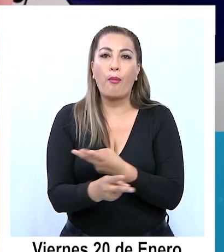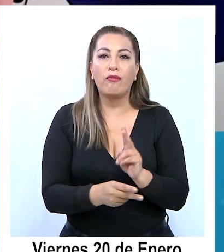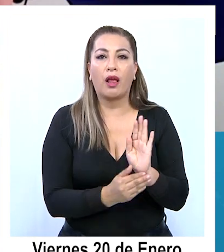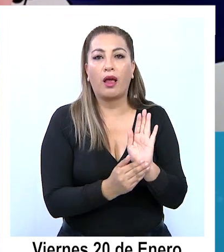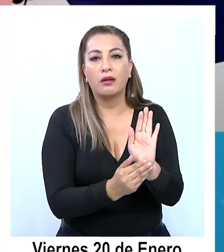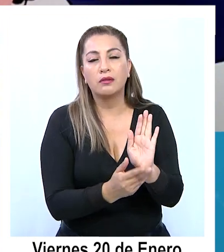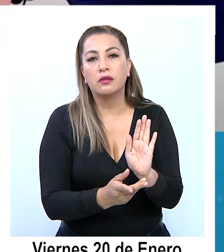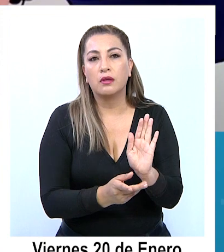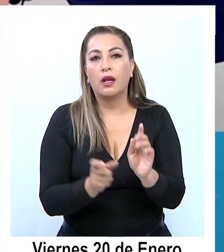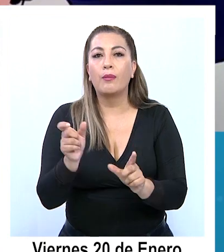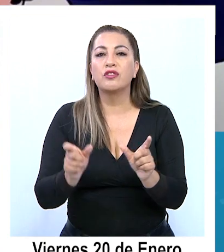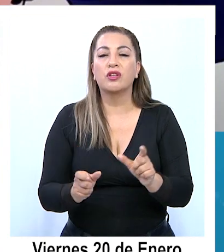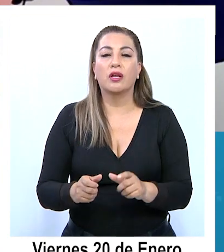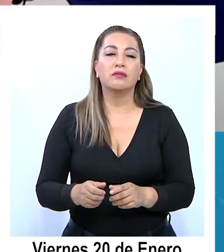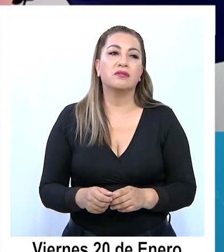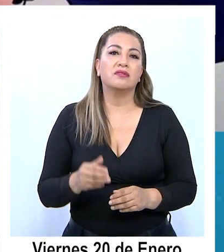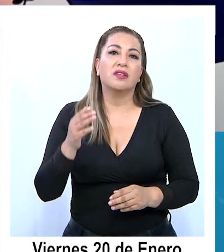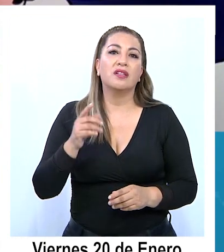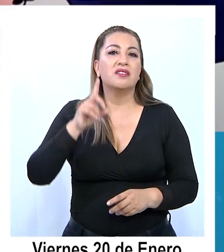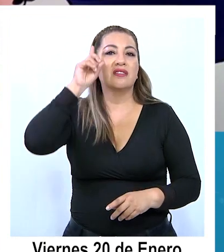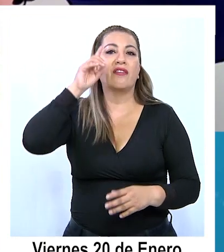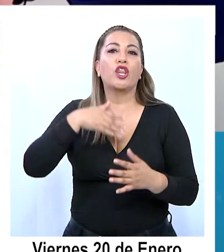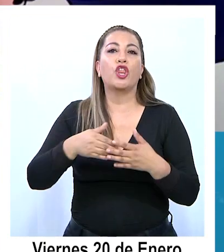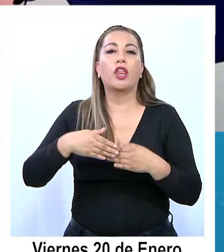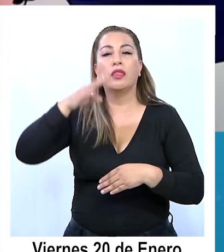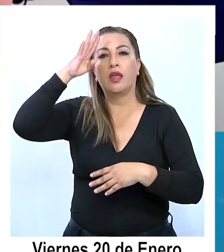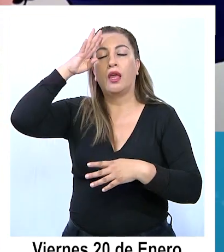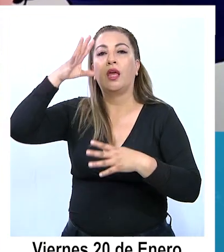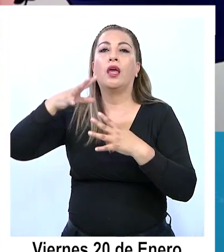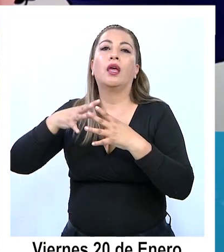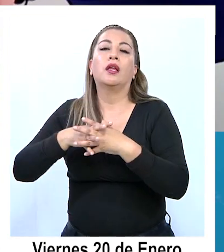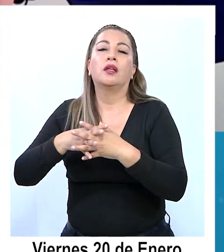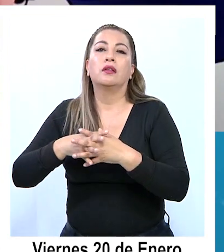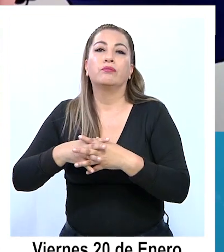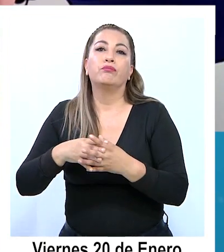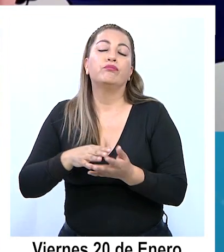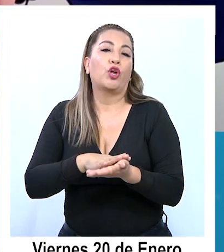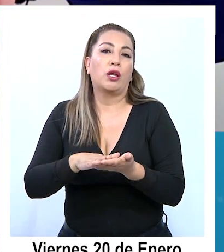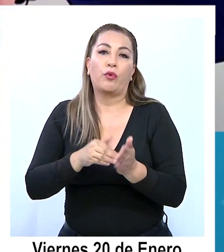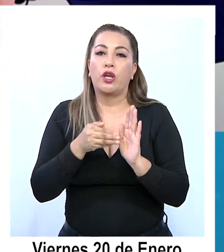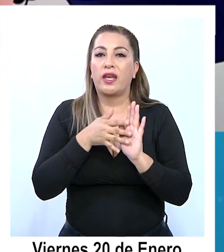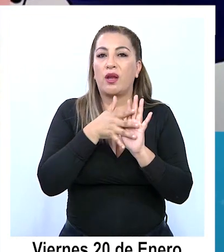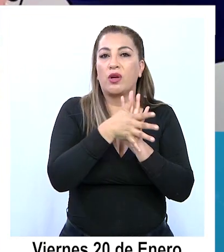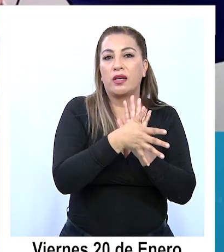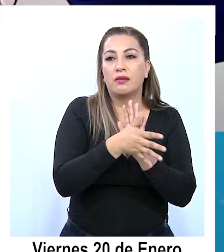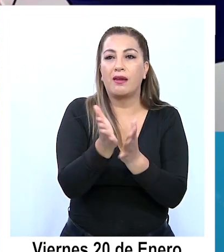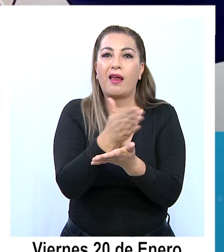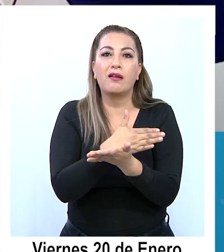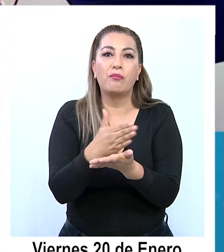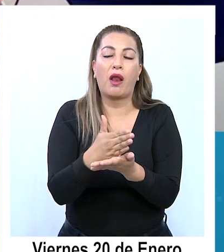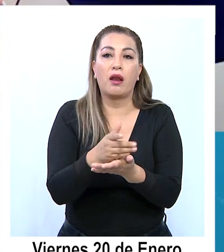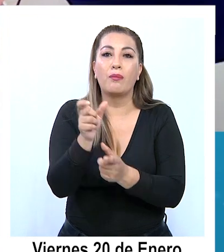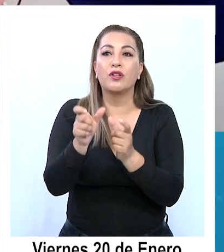porque la gente no puede saber dónde Claro. están las Fuerzas Armadas en la Araucanía, cuál es su estrategia, ¿no es cierto?